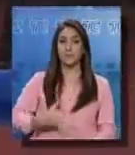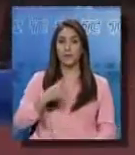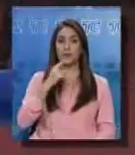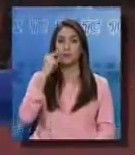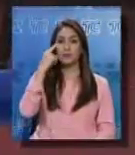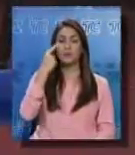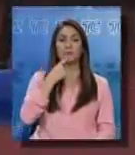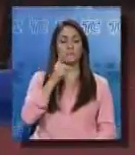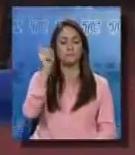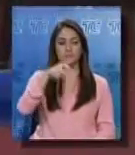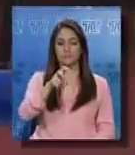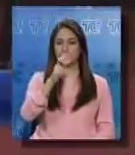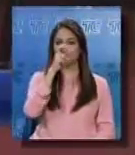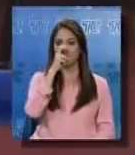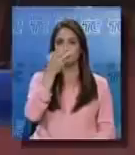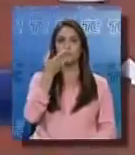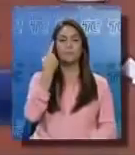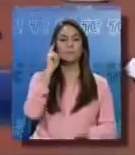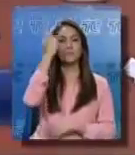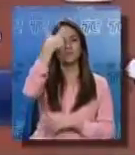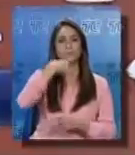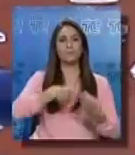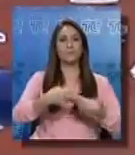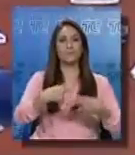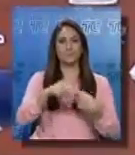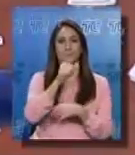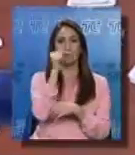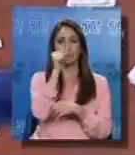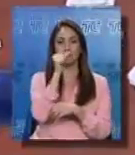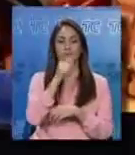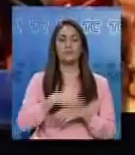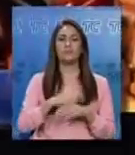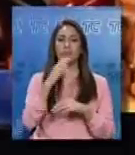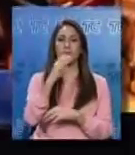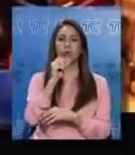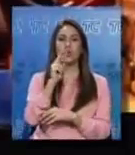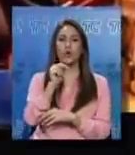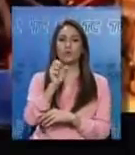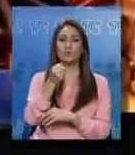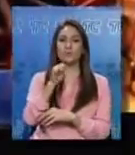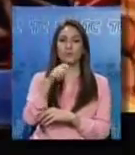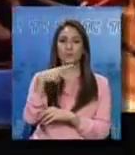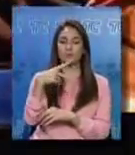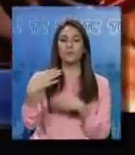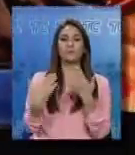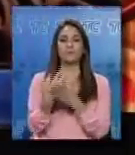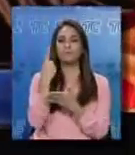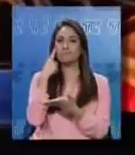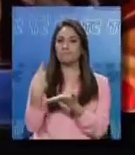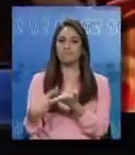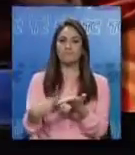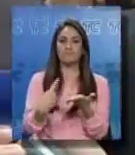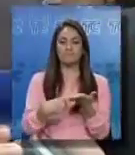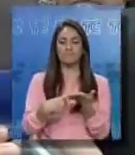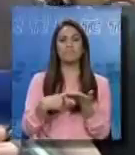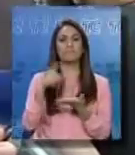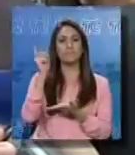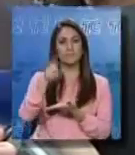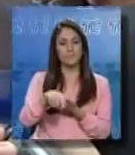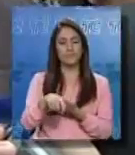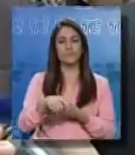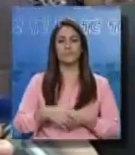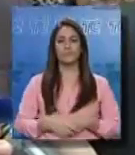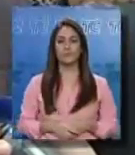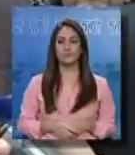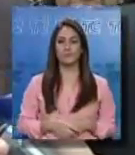de que se endurecerán las sanciones para los microtraficantes de drogas, el CONCEP ya analiza una nueva tabla de consumo. El CONCEP ya